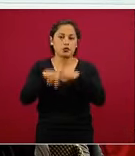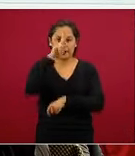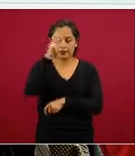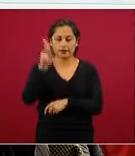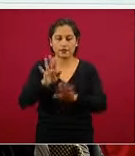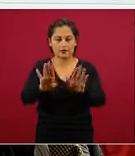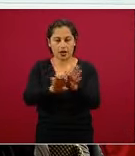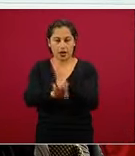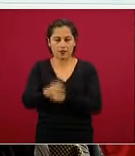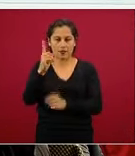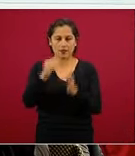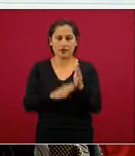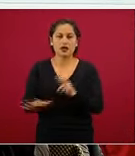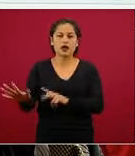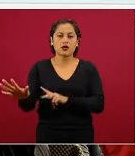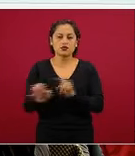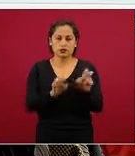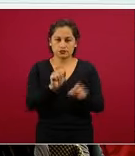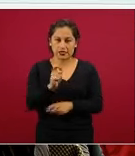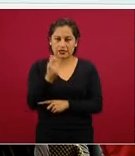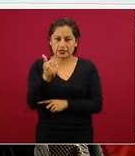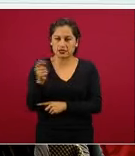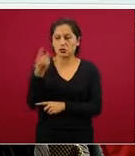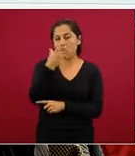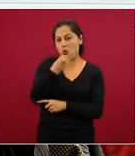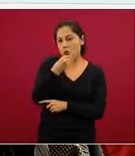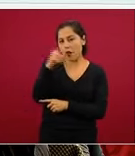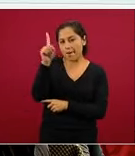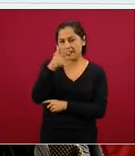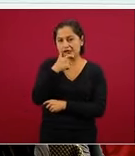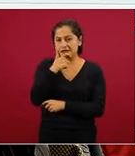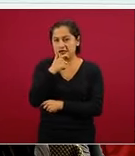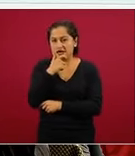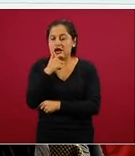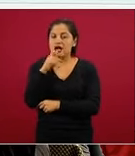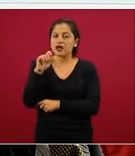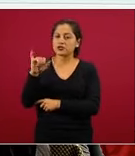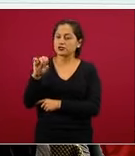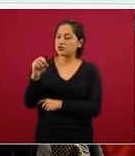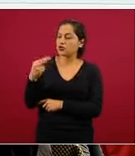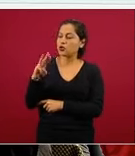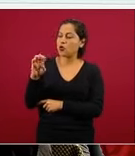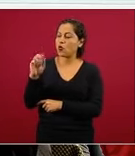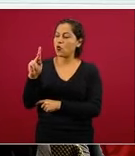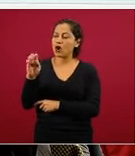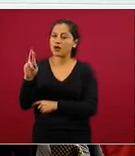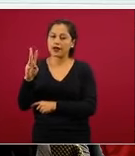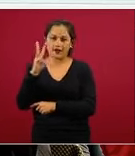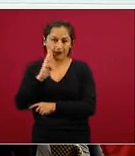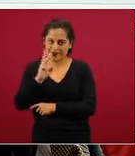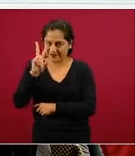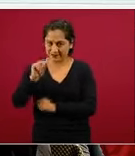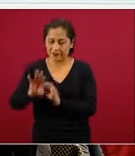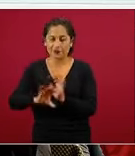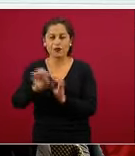1826, un inglés llamado John Walker, que no tiene nada que ver con el del whisky, inventó los fósforos de